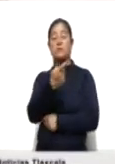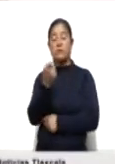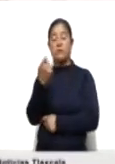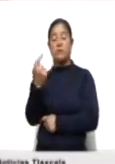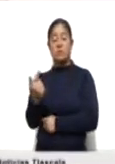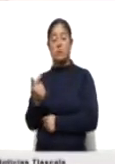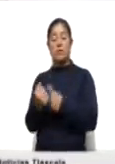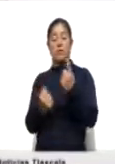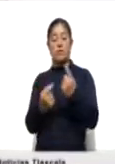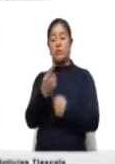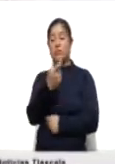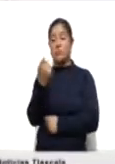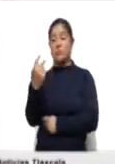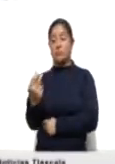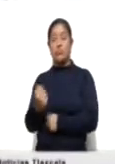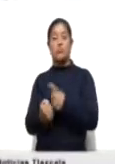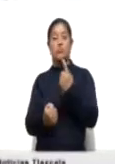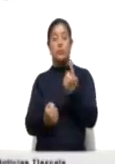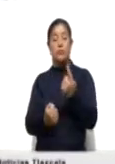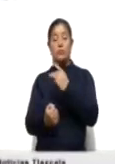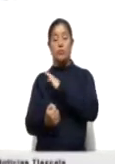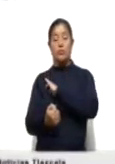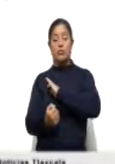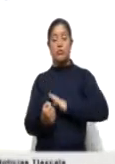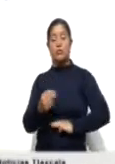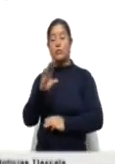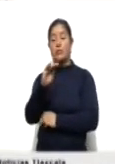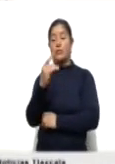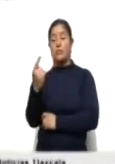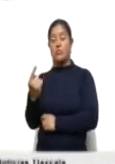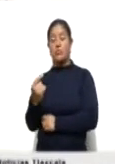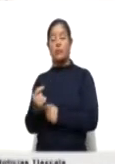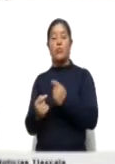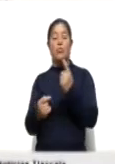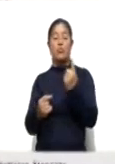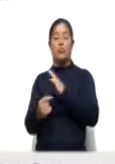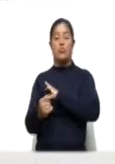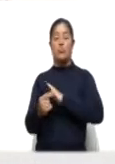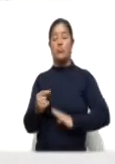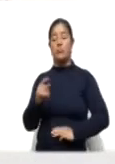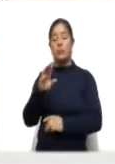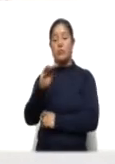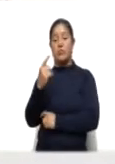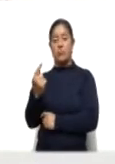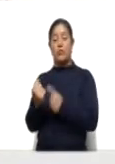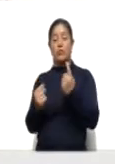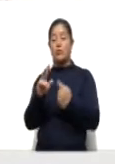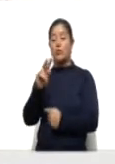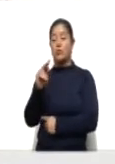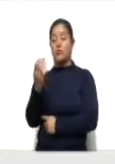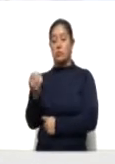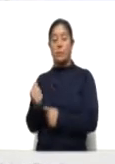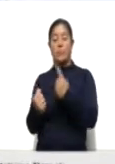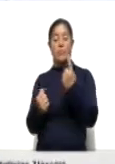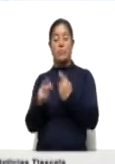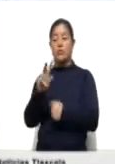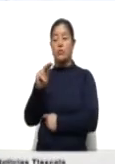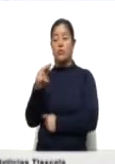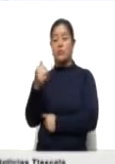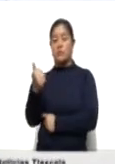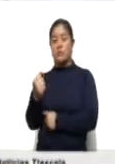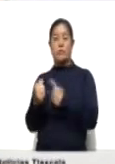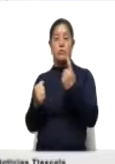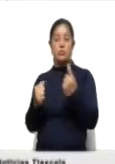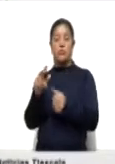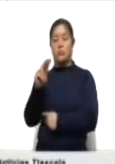Ixtenco 102, Tequesquitla y Acuamanala 91, Nopalucan 89, Cuajumulco y Axocomanicla 86,